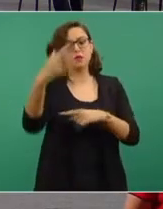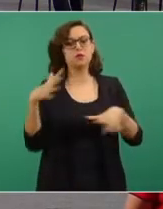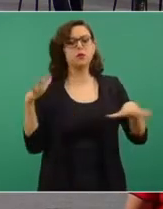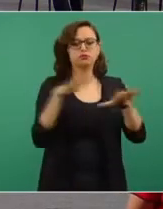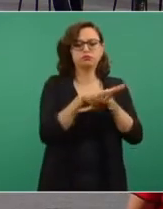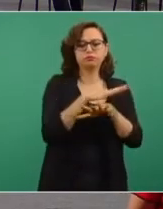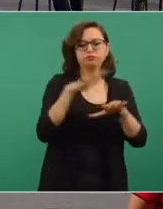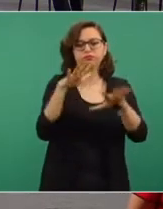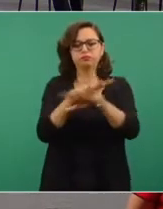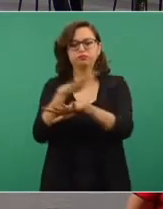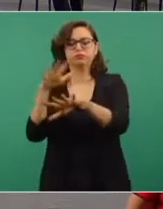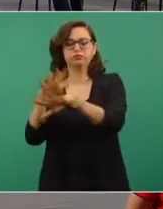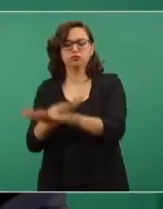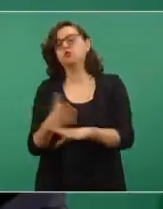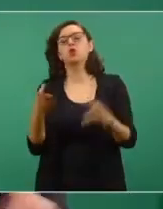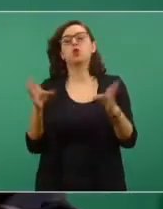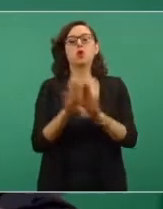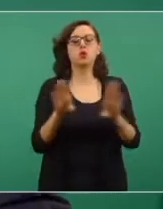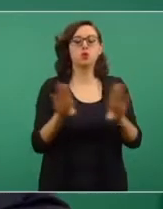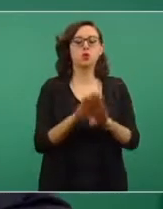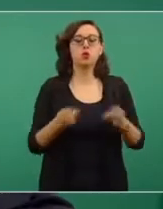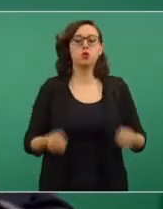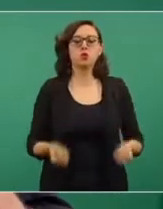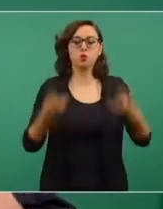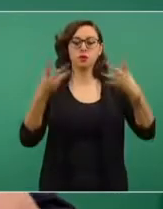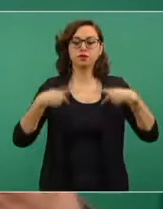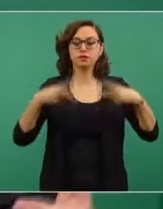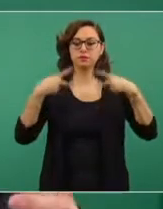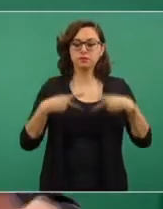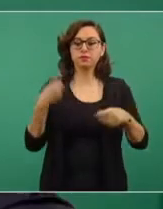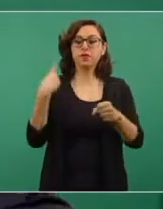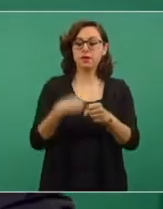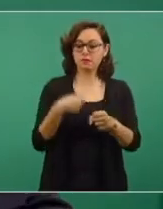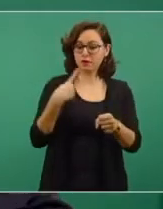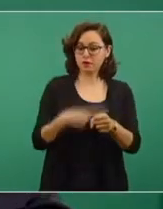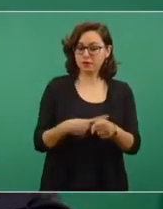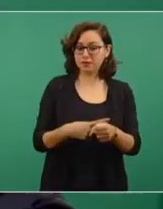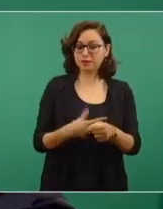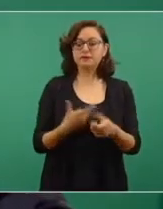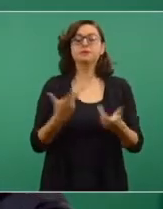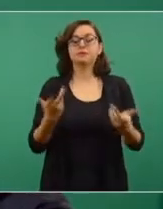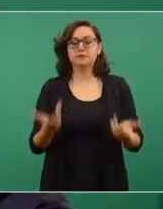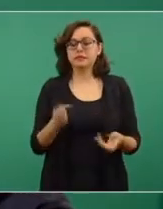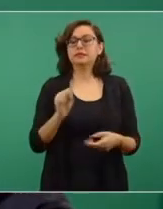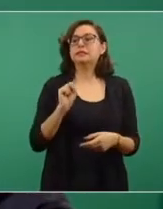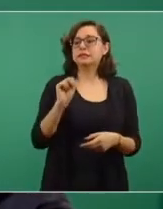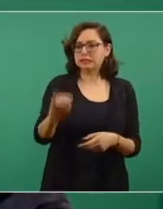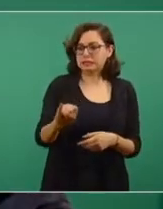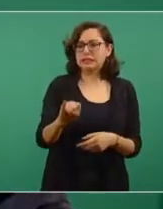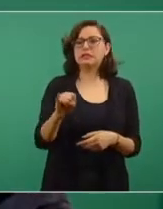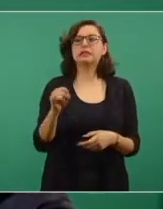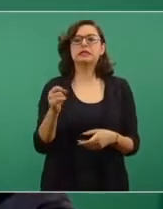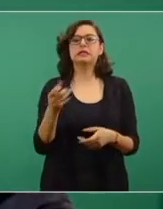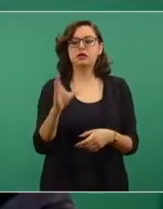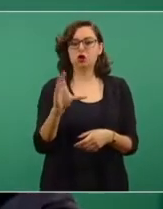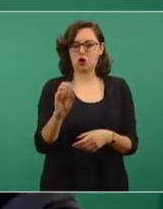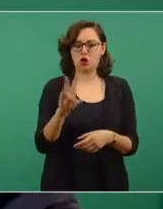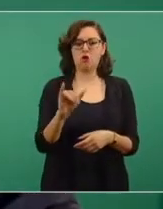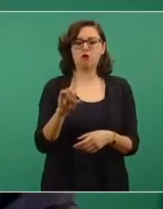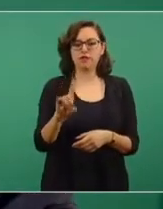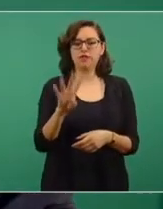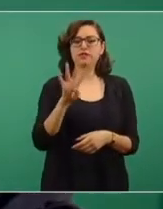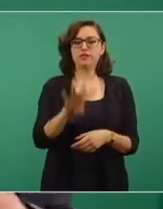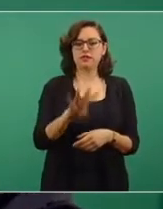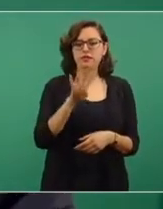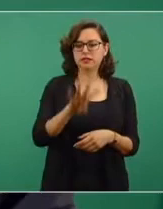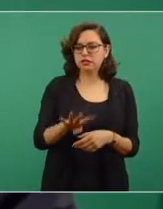la medida de los casos estimados. Aquí identificamos las personas que han sido confirmadas con enfermedad COVID-19, más